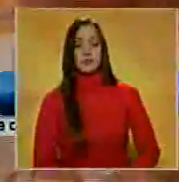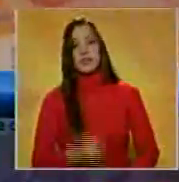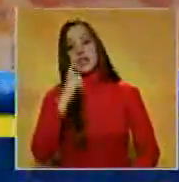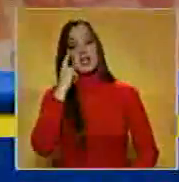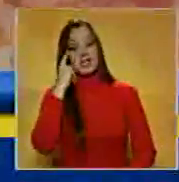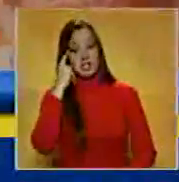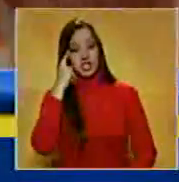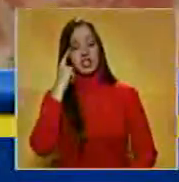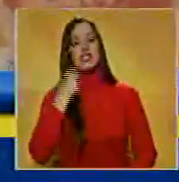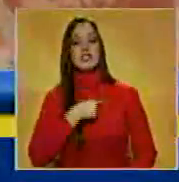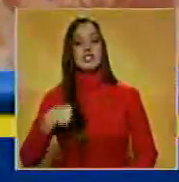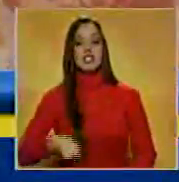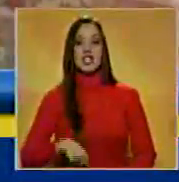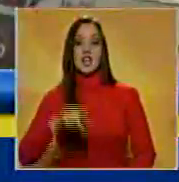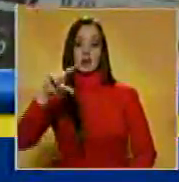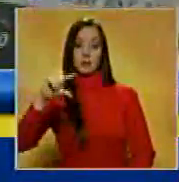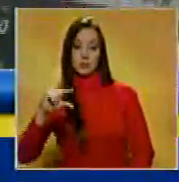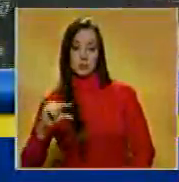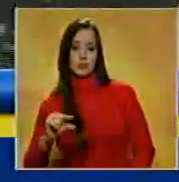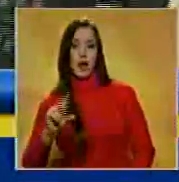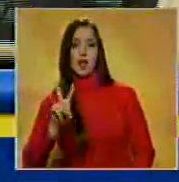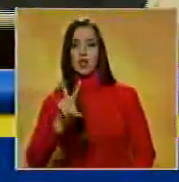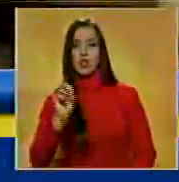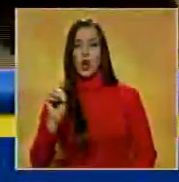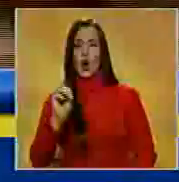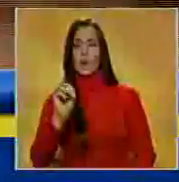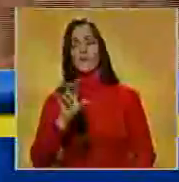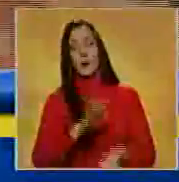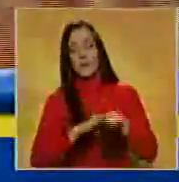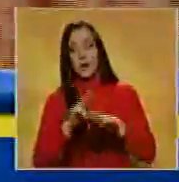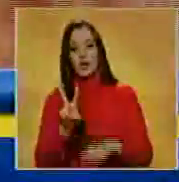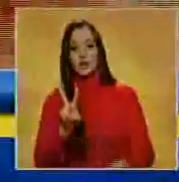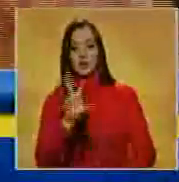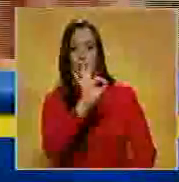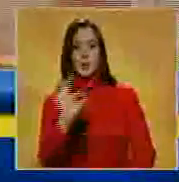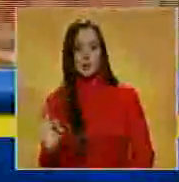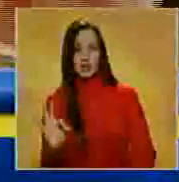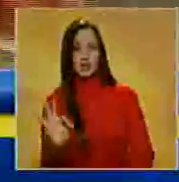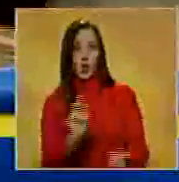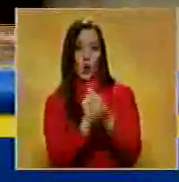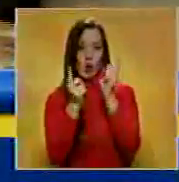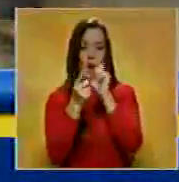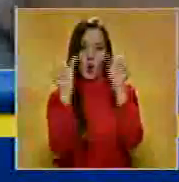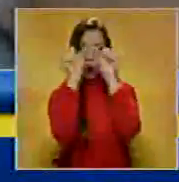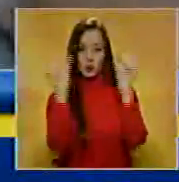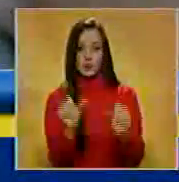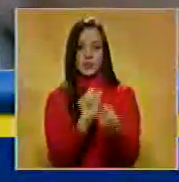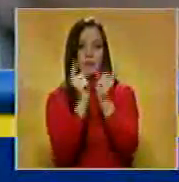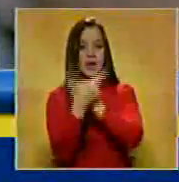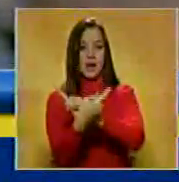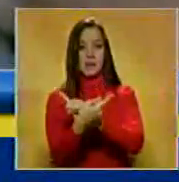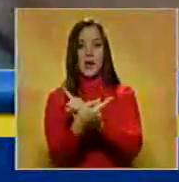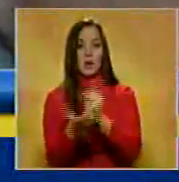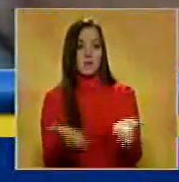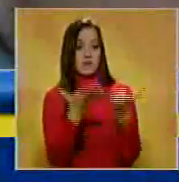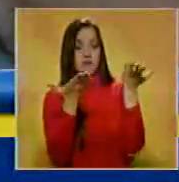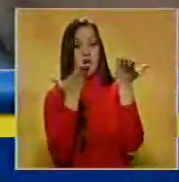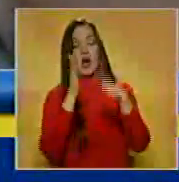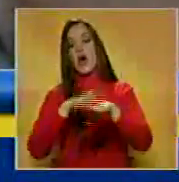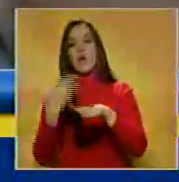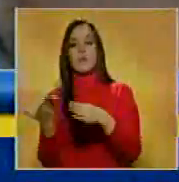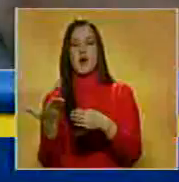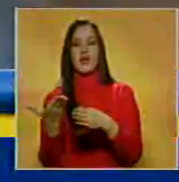China devaluó su moneda casi un 2% como parte de una reforma del sistema cambiario que buscará estimular su economía tras la caída del